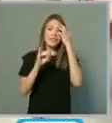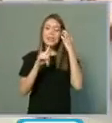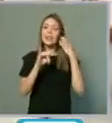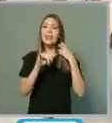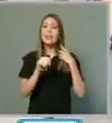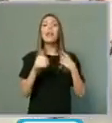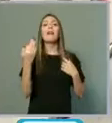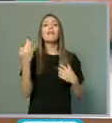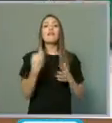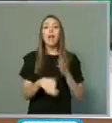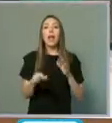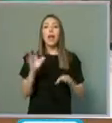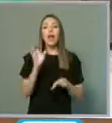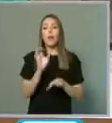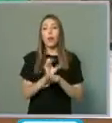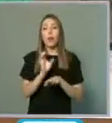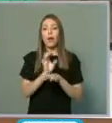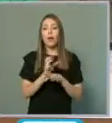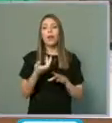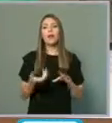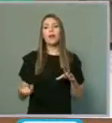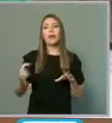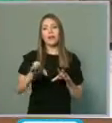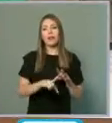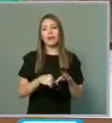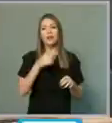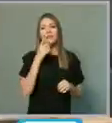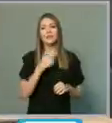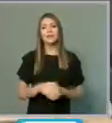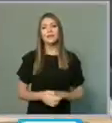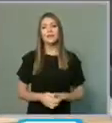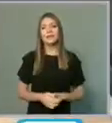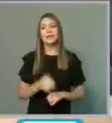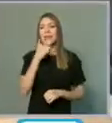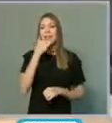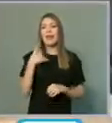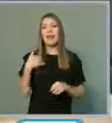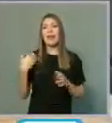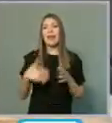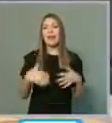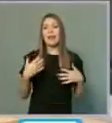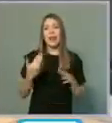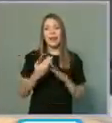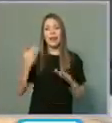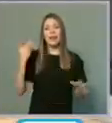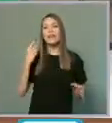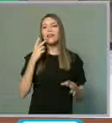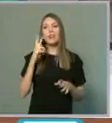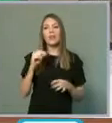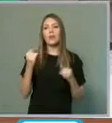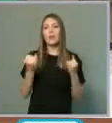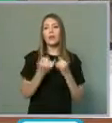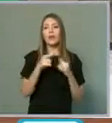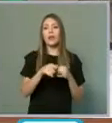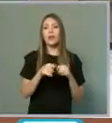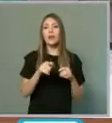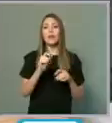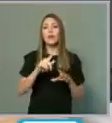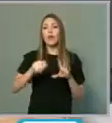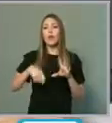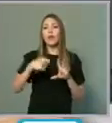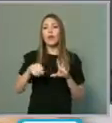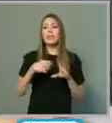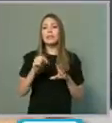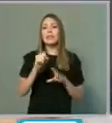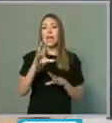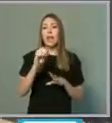agregó otra pieza de huevo. Perdón, ¿verdad? Yo ya me estoy No, adelantando, está muy pero bien, Cintia. justo. ¿Cómo me debe de quedar? Vean la mezcla de Cintia, se ve todavía un poquito seca, Sí. le